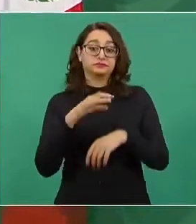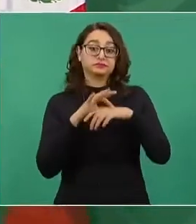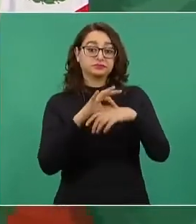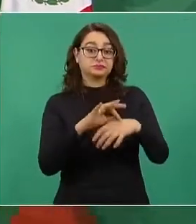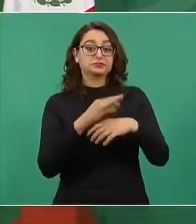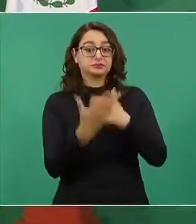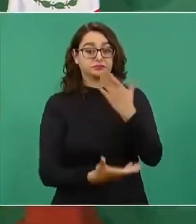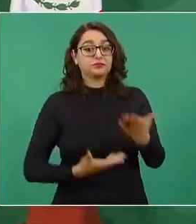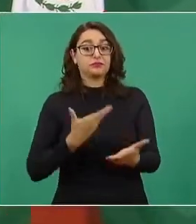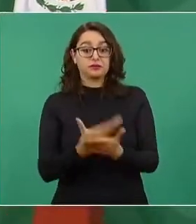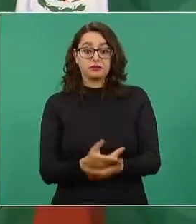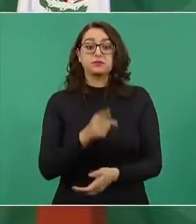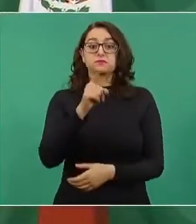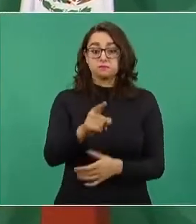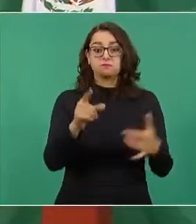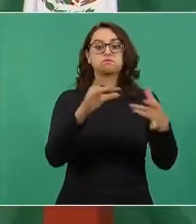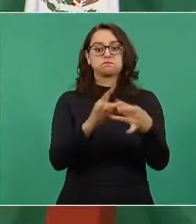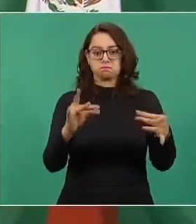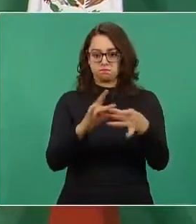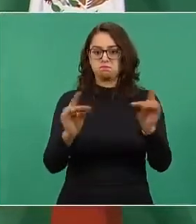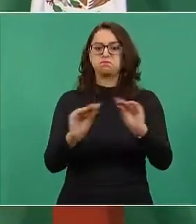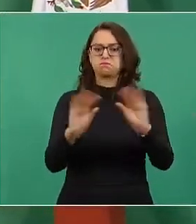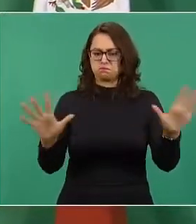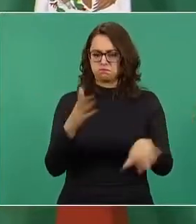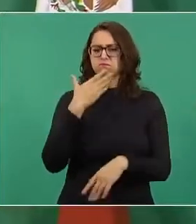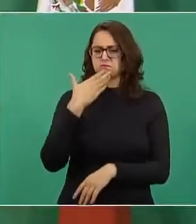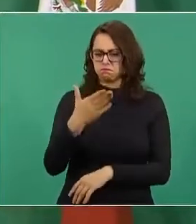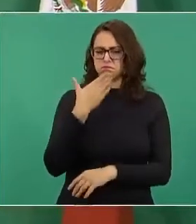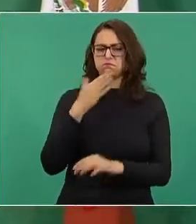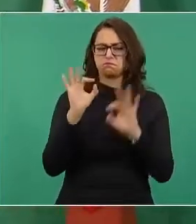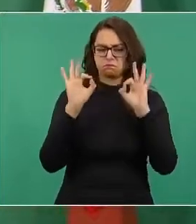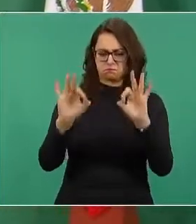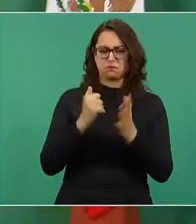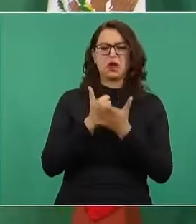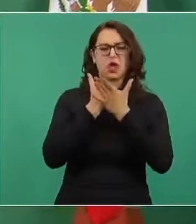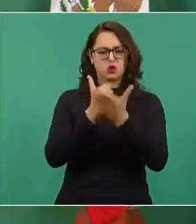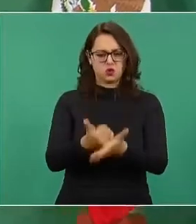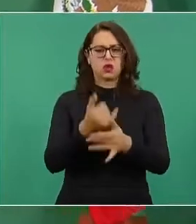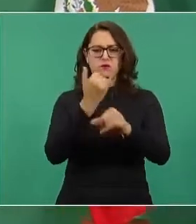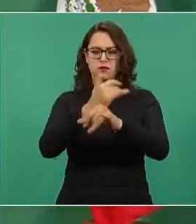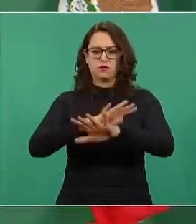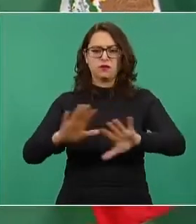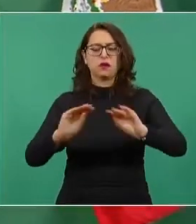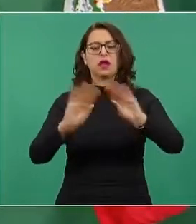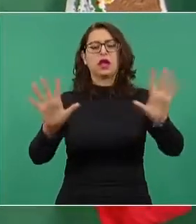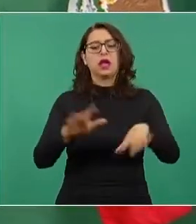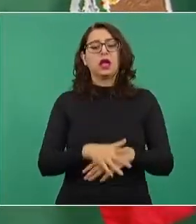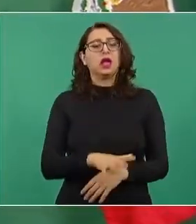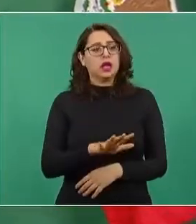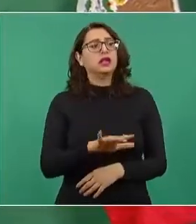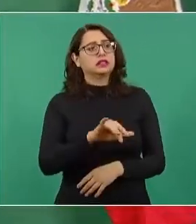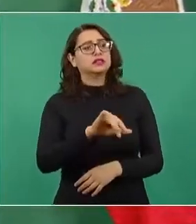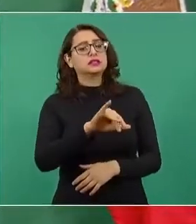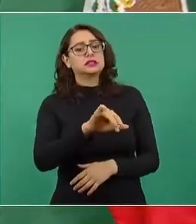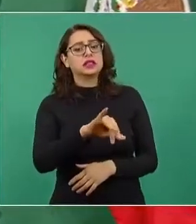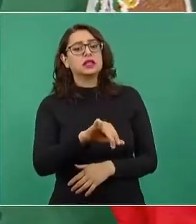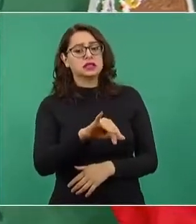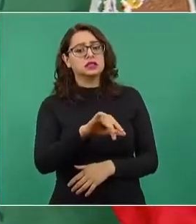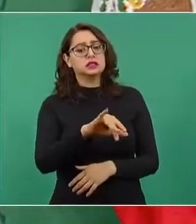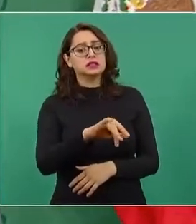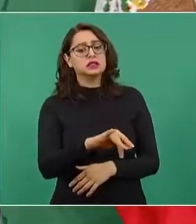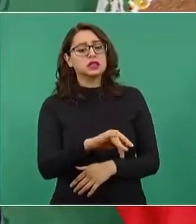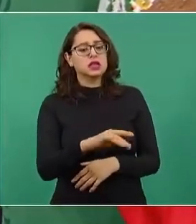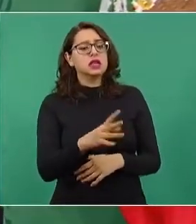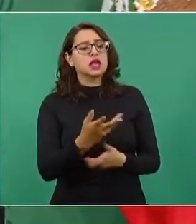realidad. Qué bien Sí. que lo planteas, Sí. porque ayuda a aclarar mucho. Sí, nomás una cuestión.